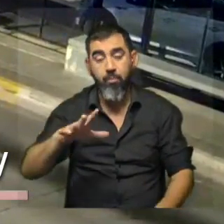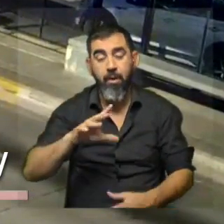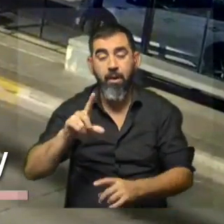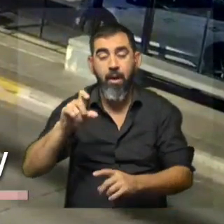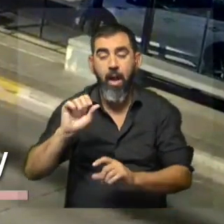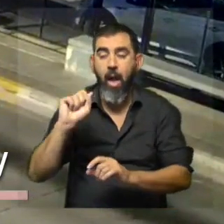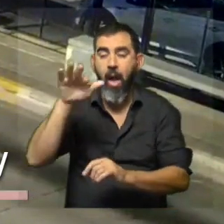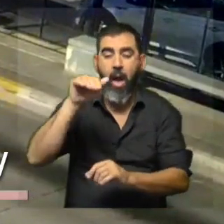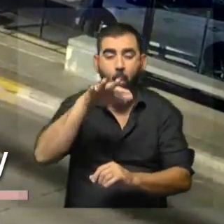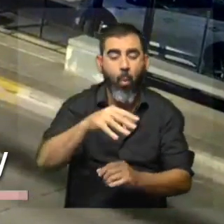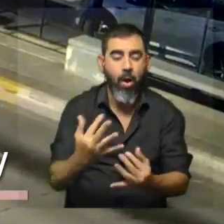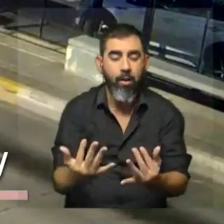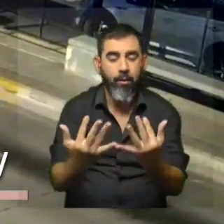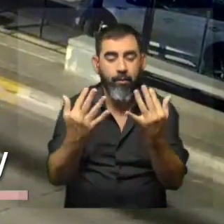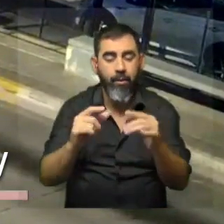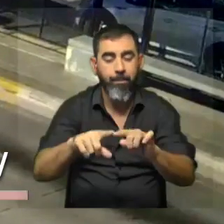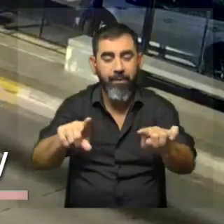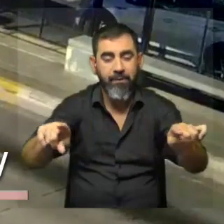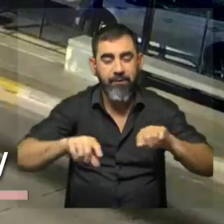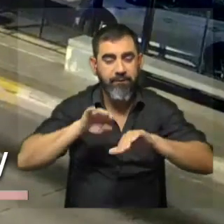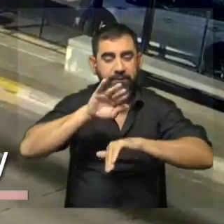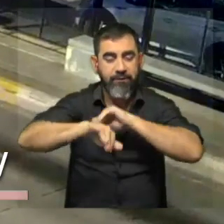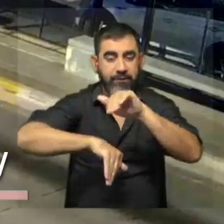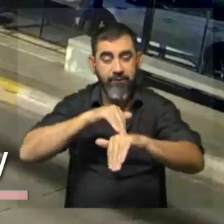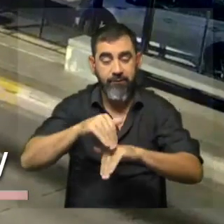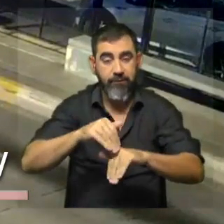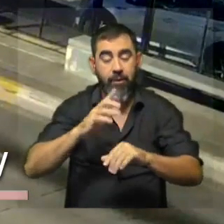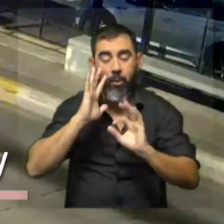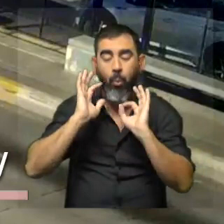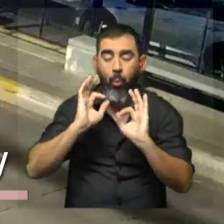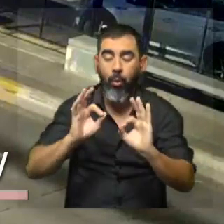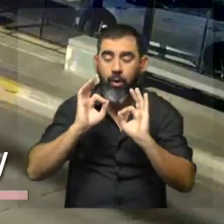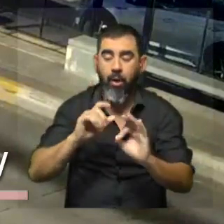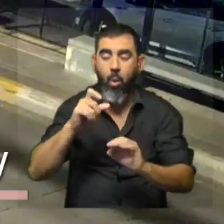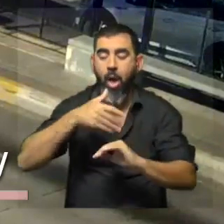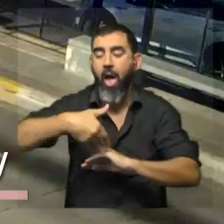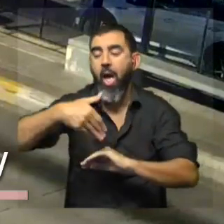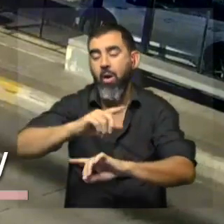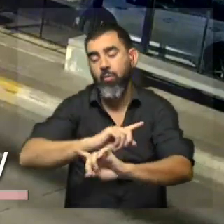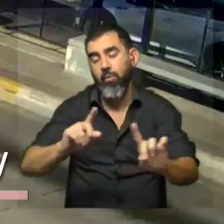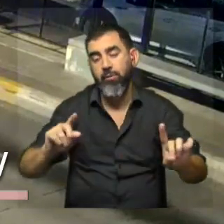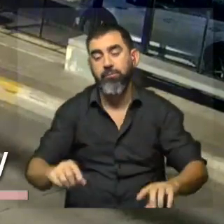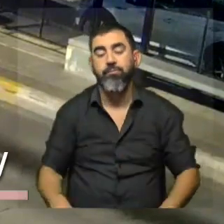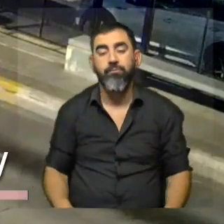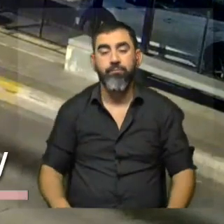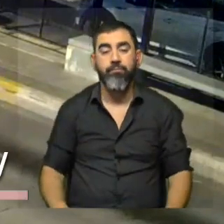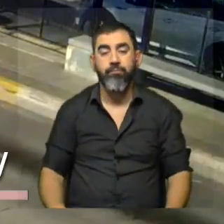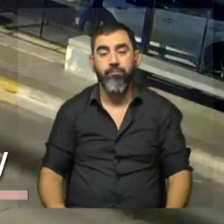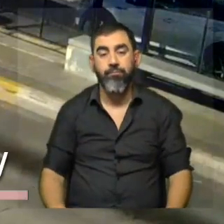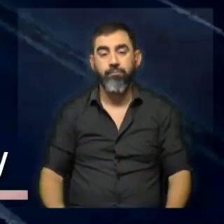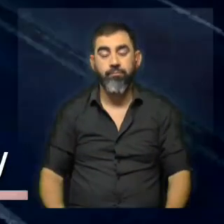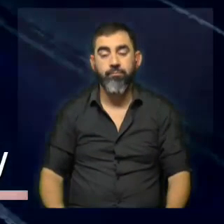riego, más piletas, piscinas y demás, hay que tener mucho más cuidado ante la ausencia de lluvias,